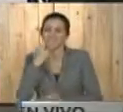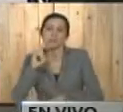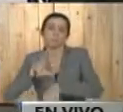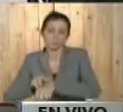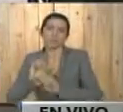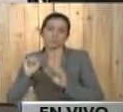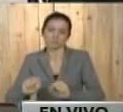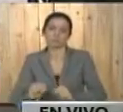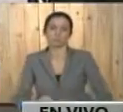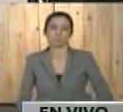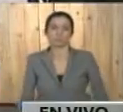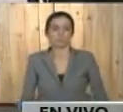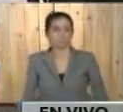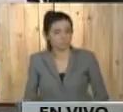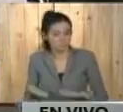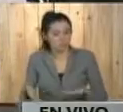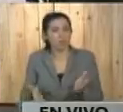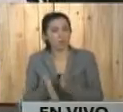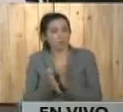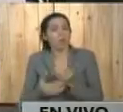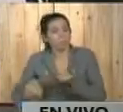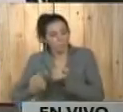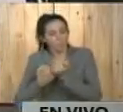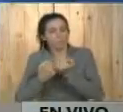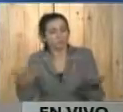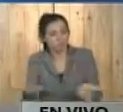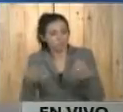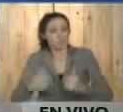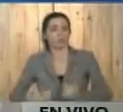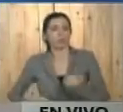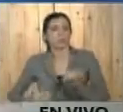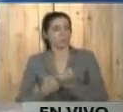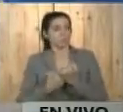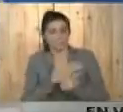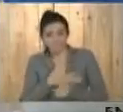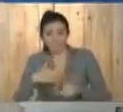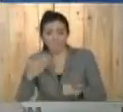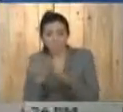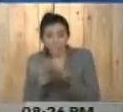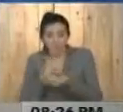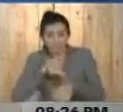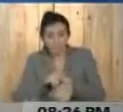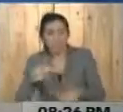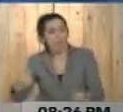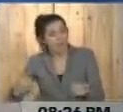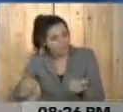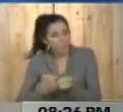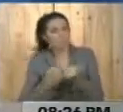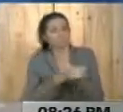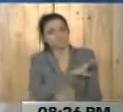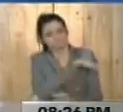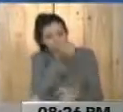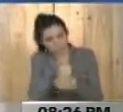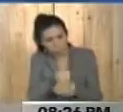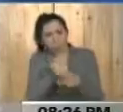estudiar medicina, por favor, Jorge Arriaza, que estudien medicina. Todo el que quiere estudiar medicina, hay que abrir, mira.